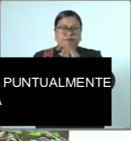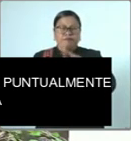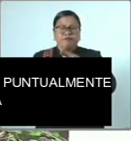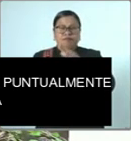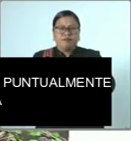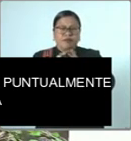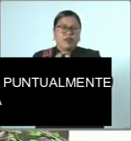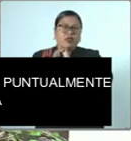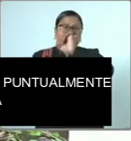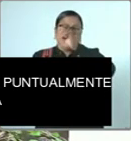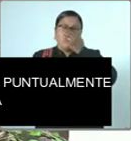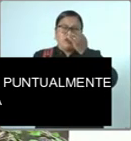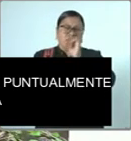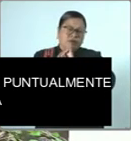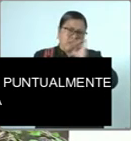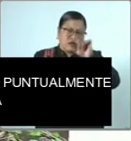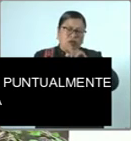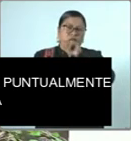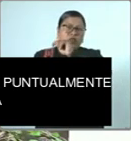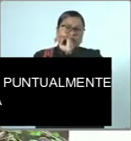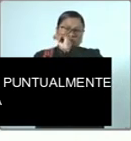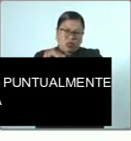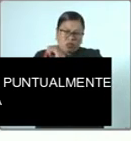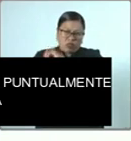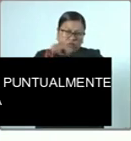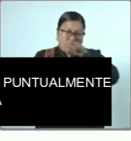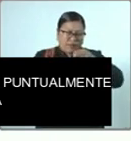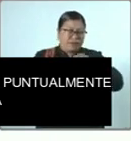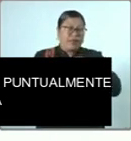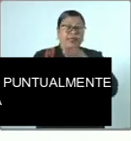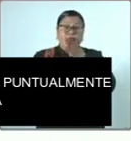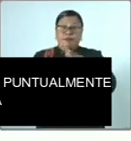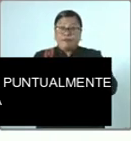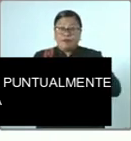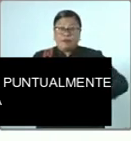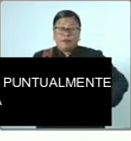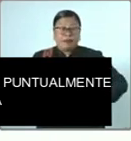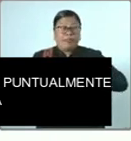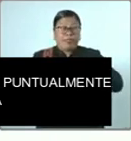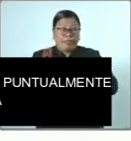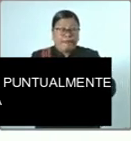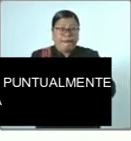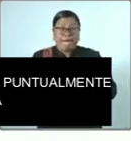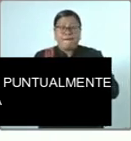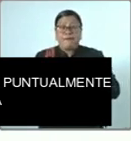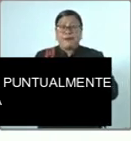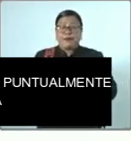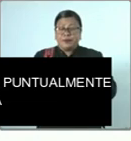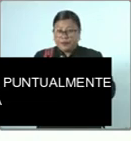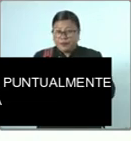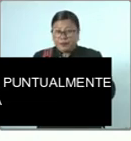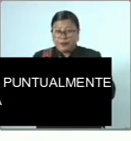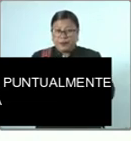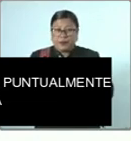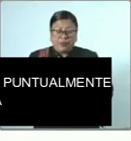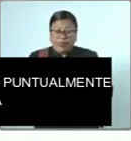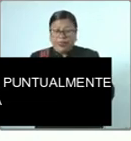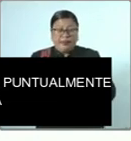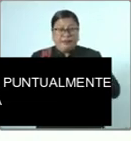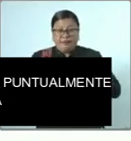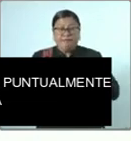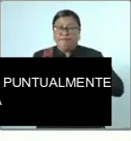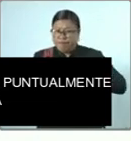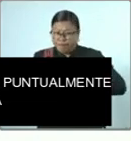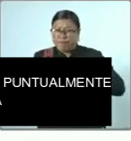Sierra de Flores Magón, Teotitlán de Flores Magón. Quiero decirle, señor gobernador, que todos los días, por las últimas horas, hemos